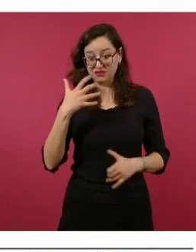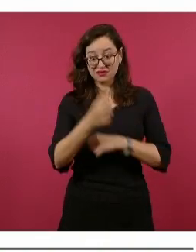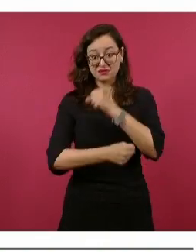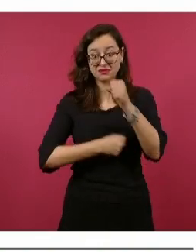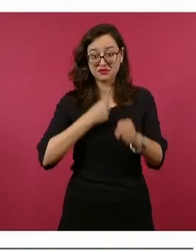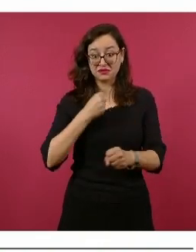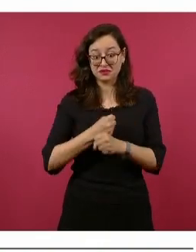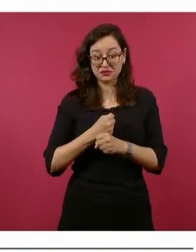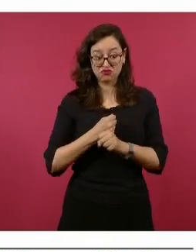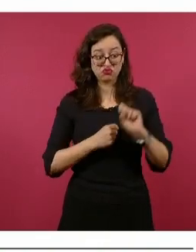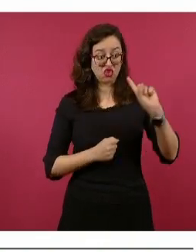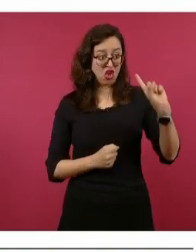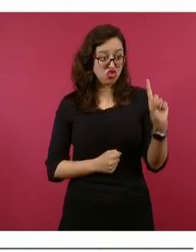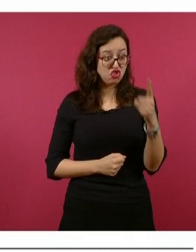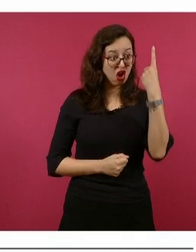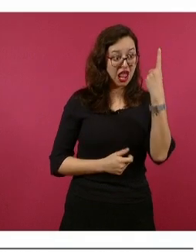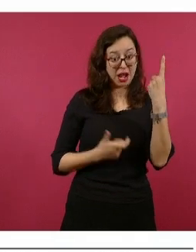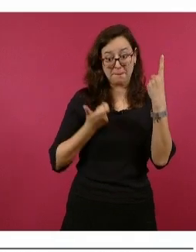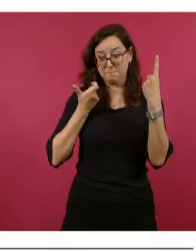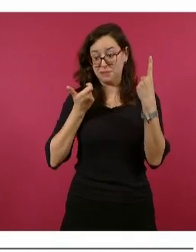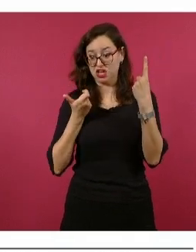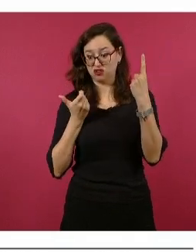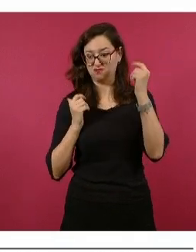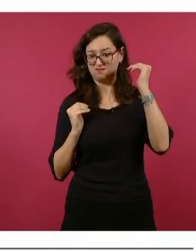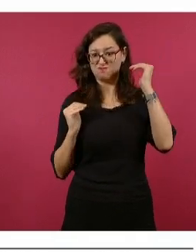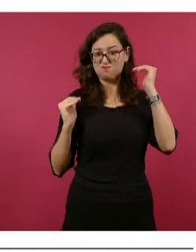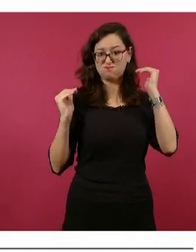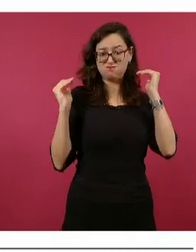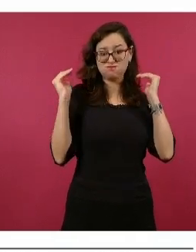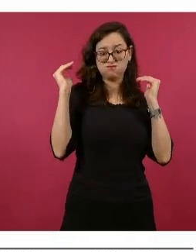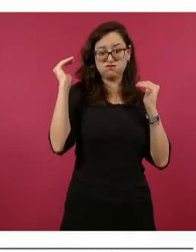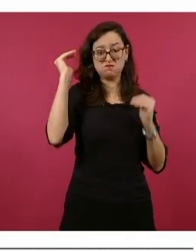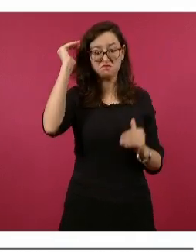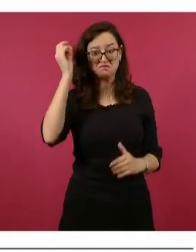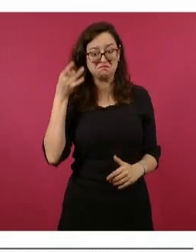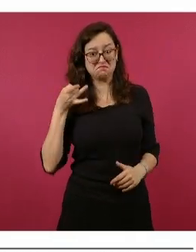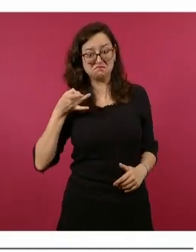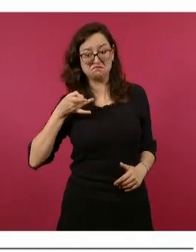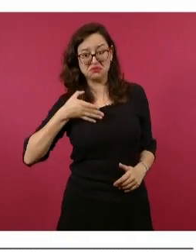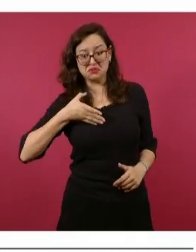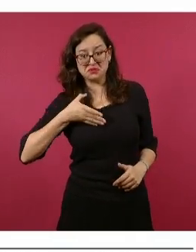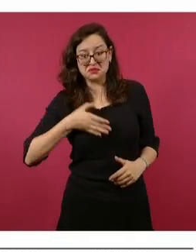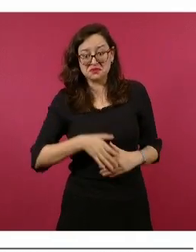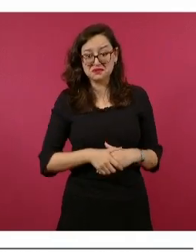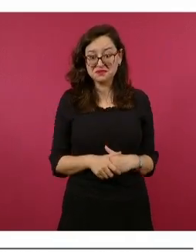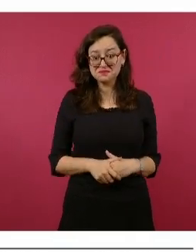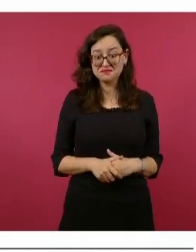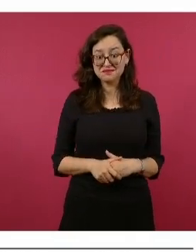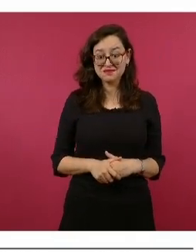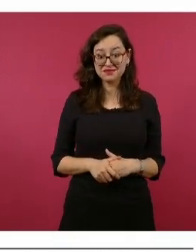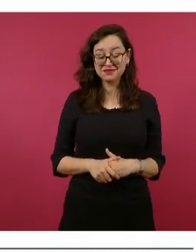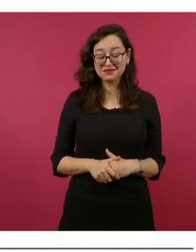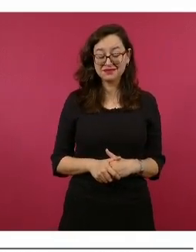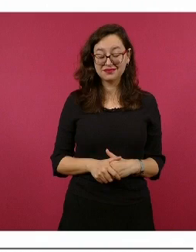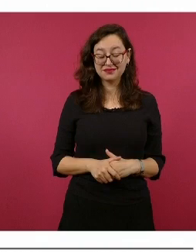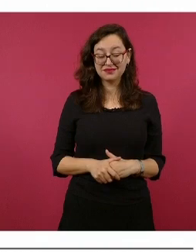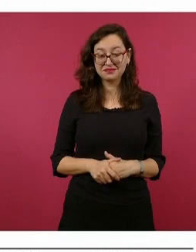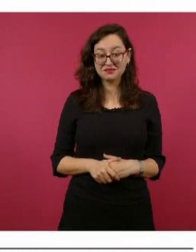que no devaluó su moneda,